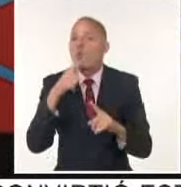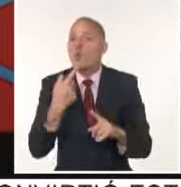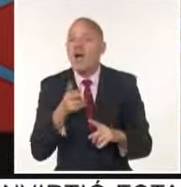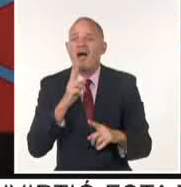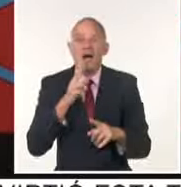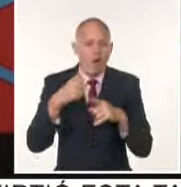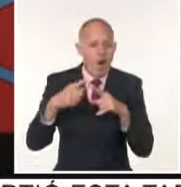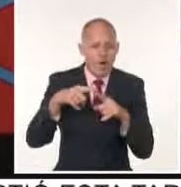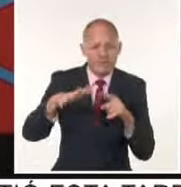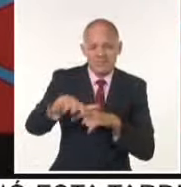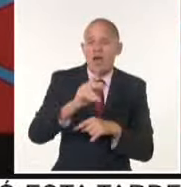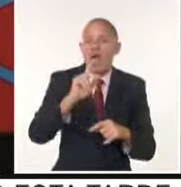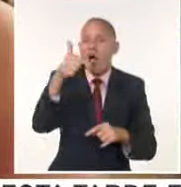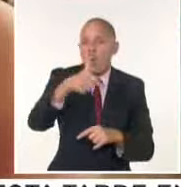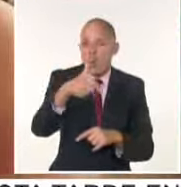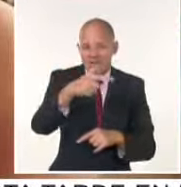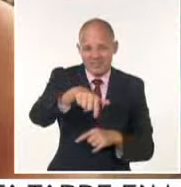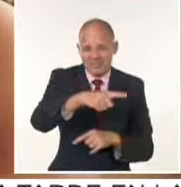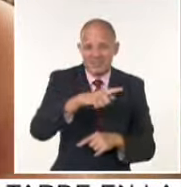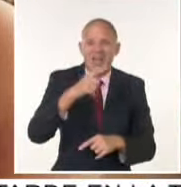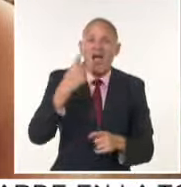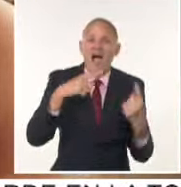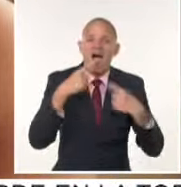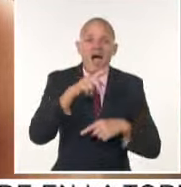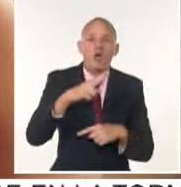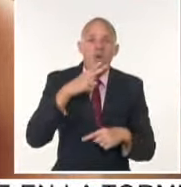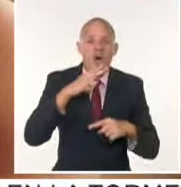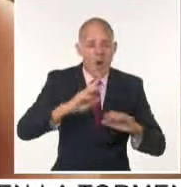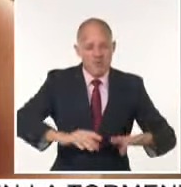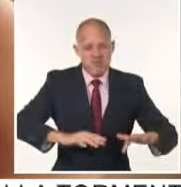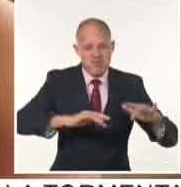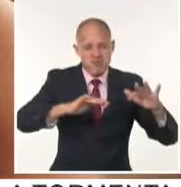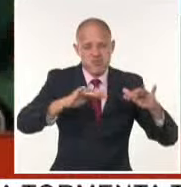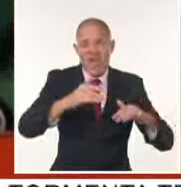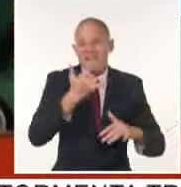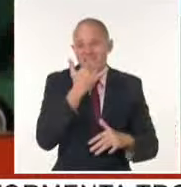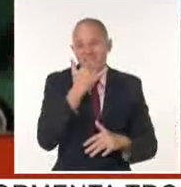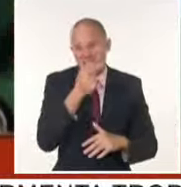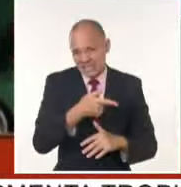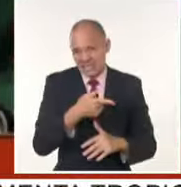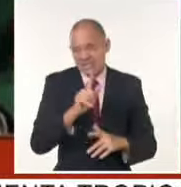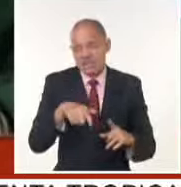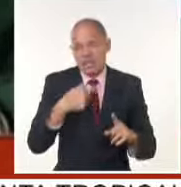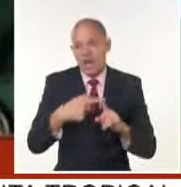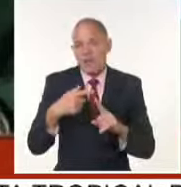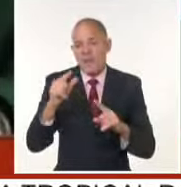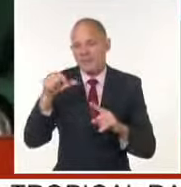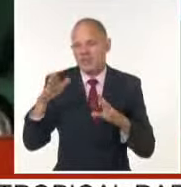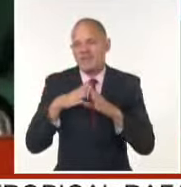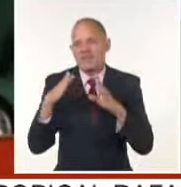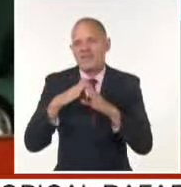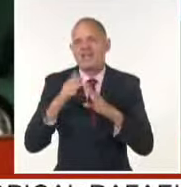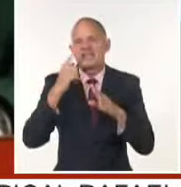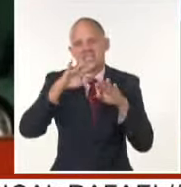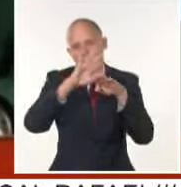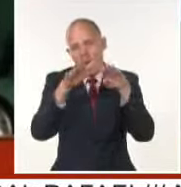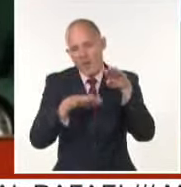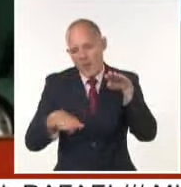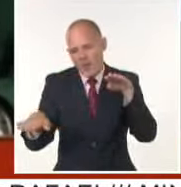hawe grande para evitar las inundaciones y puntualizar las medidas en zonas bajas en especial en la laguna